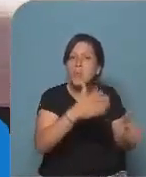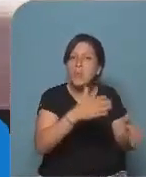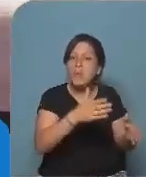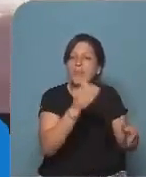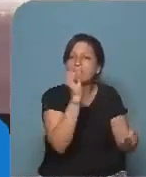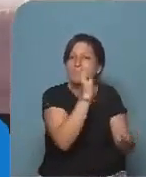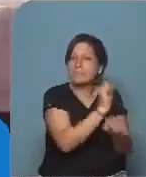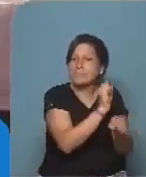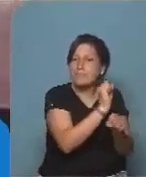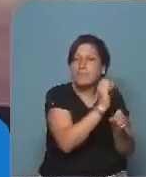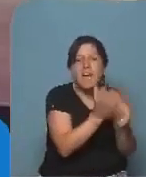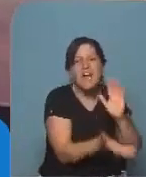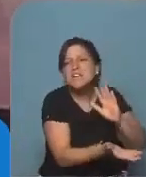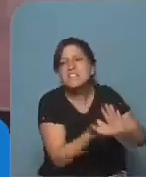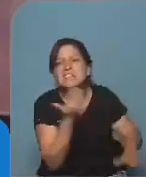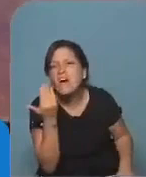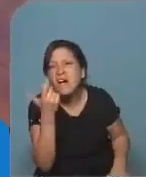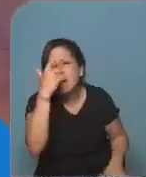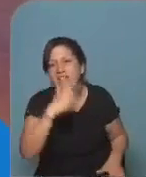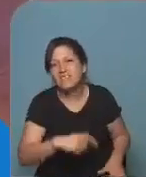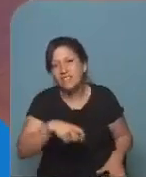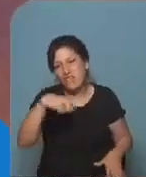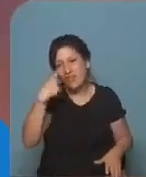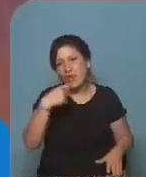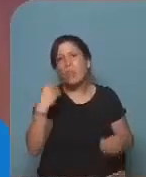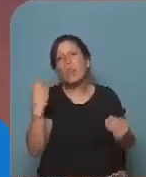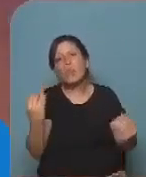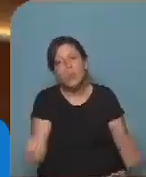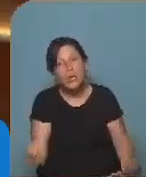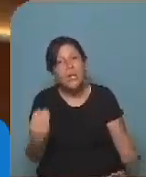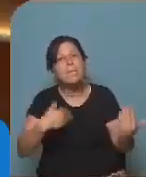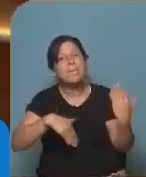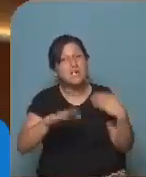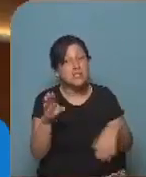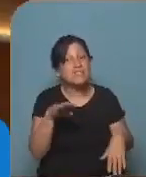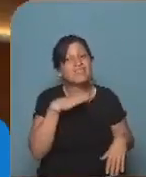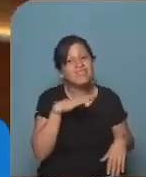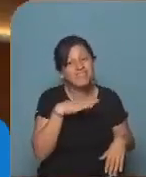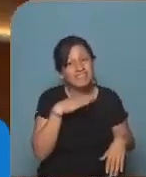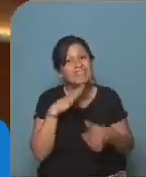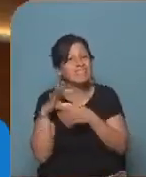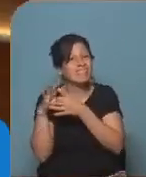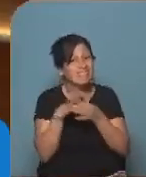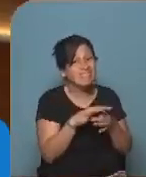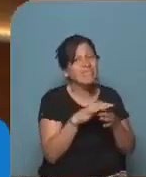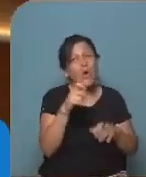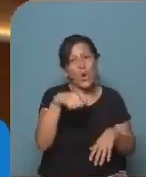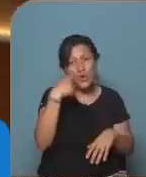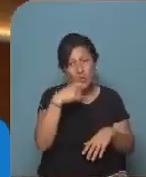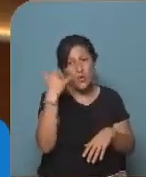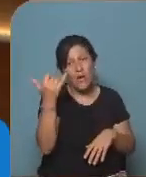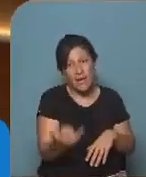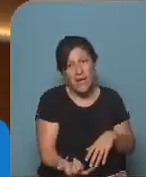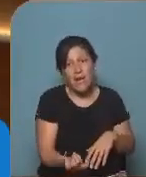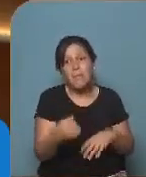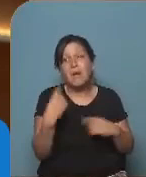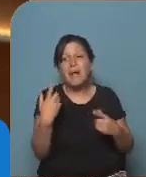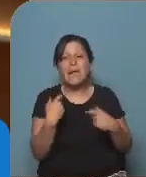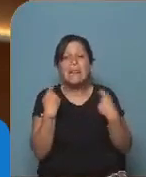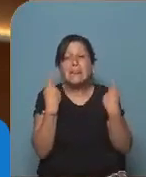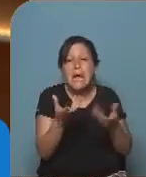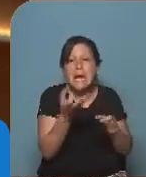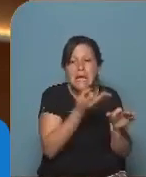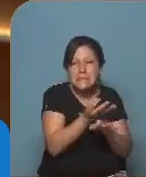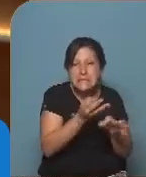sacar al chico de la droga, porque muchísimas veces precisamente estos chicos que delinquen es por drogas, para poder darles un oficio, para